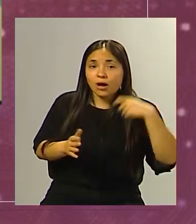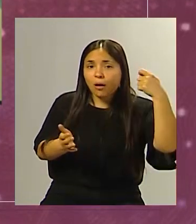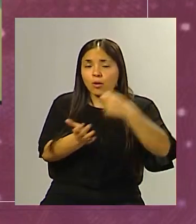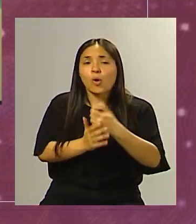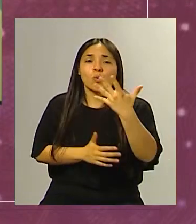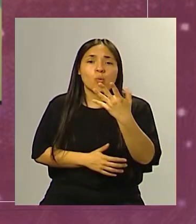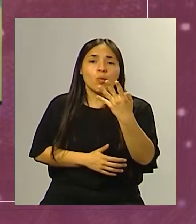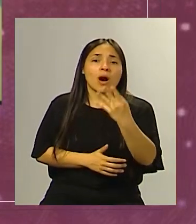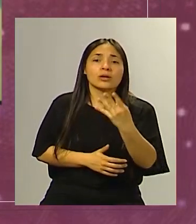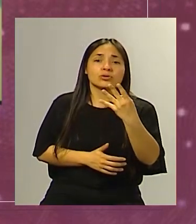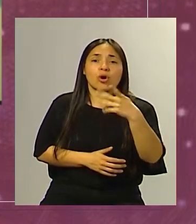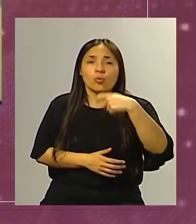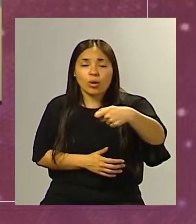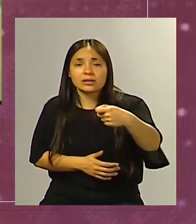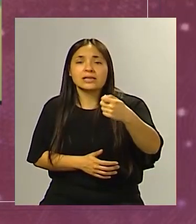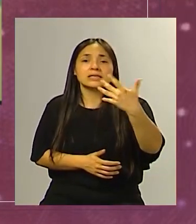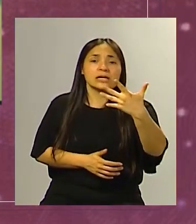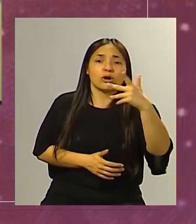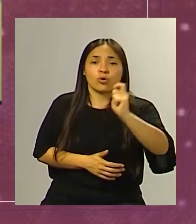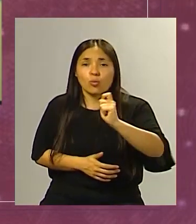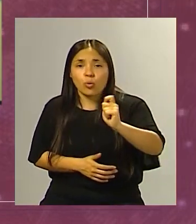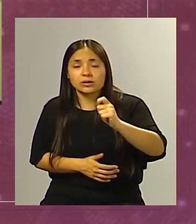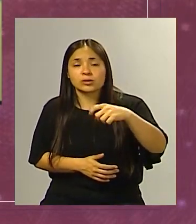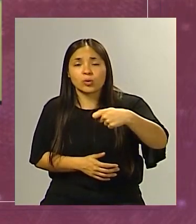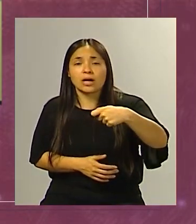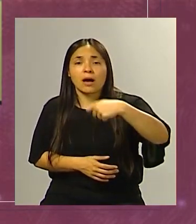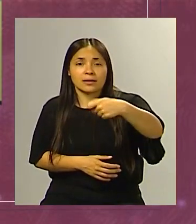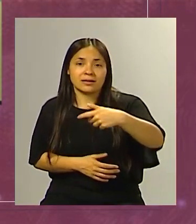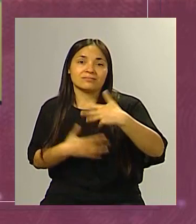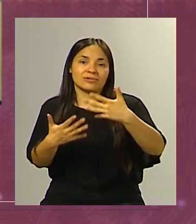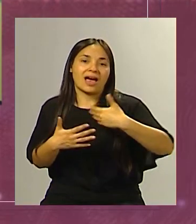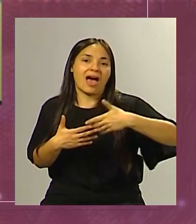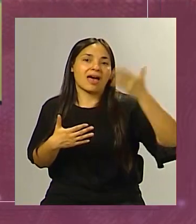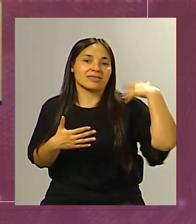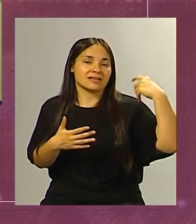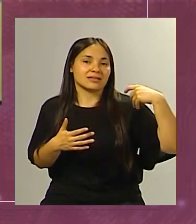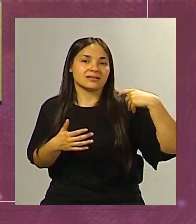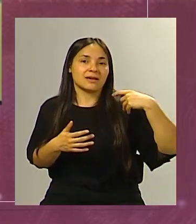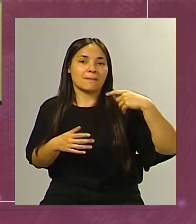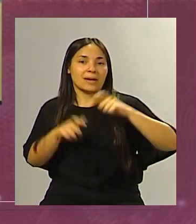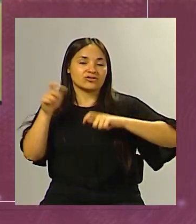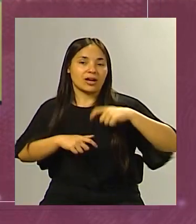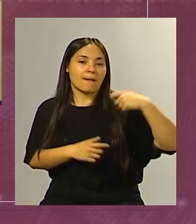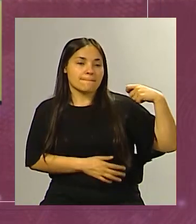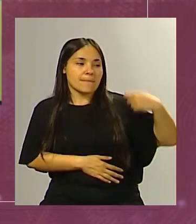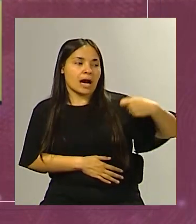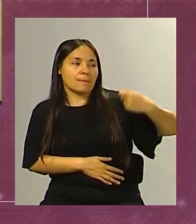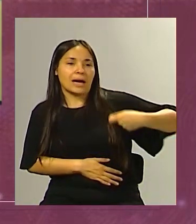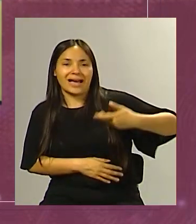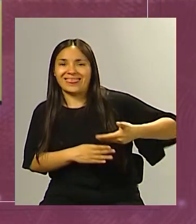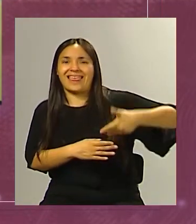4 o 5 cuotas, me sale más caro? Claro. Y porque hay gente que viene pagando hace un montón de tiempo y hay